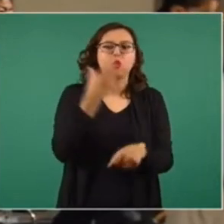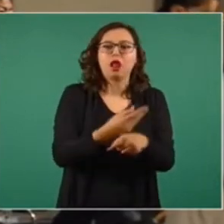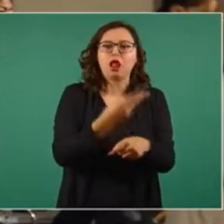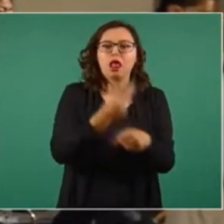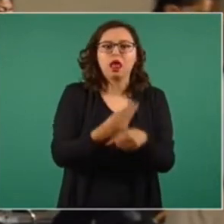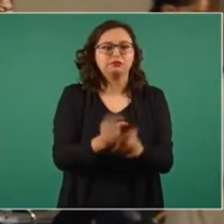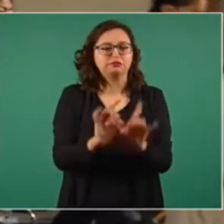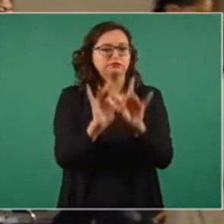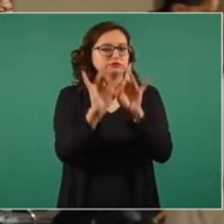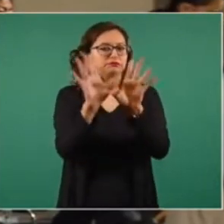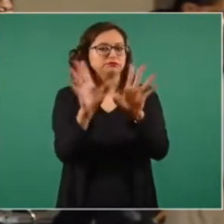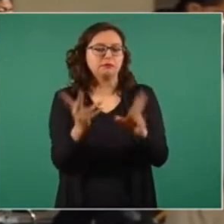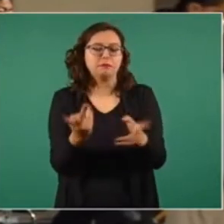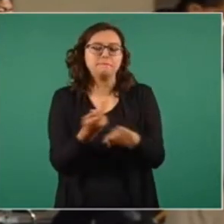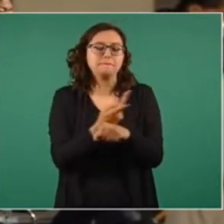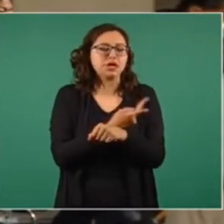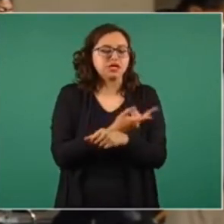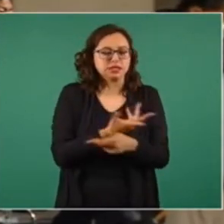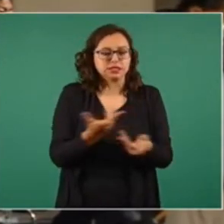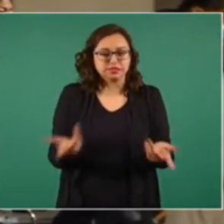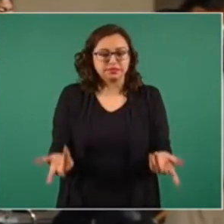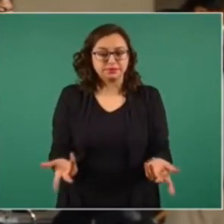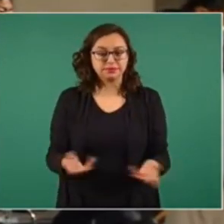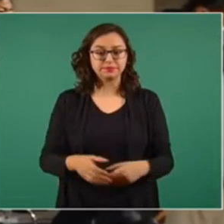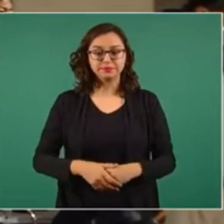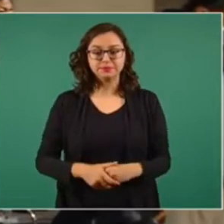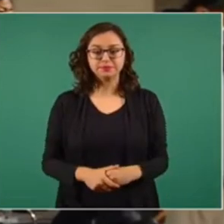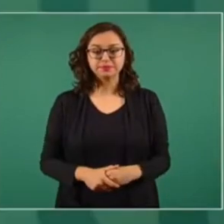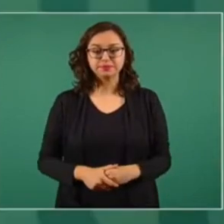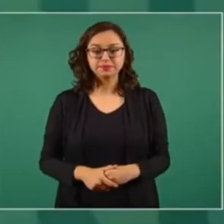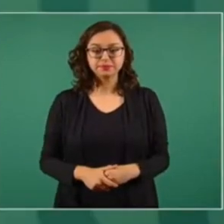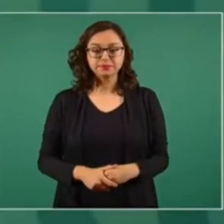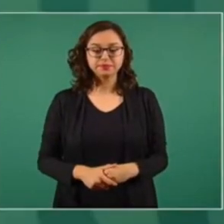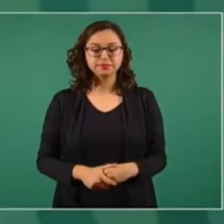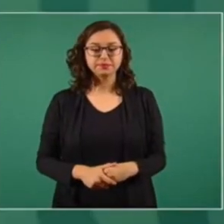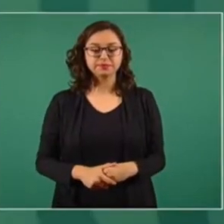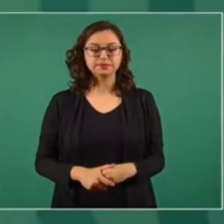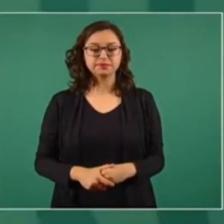todo lo que pasa en unos desastres naturales? Bueno,